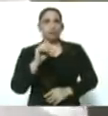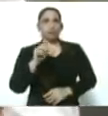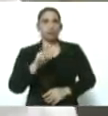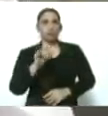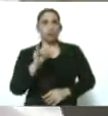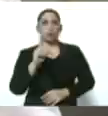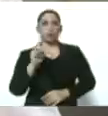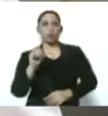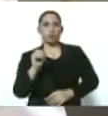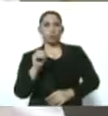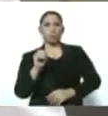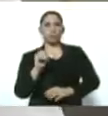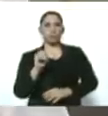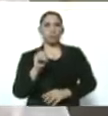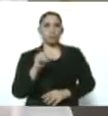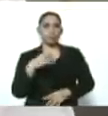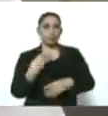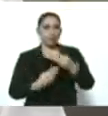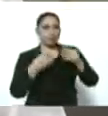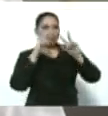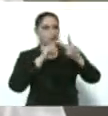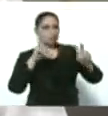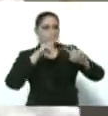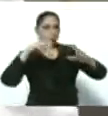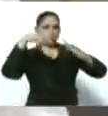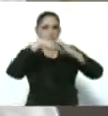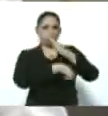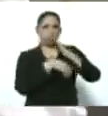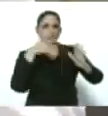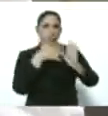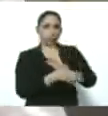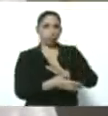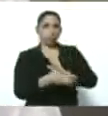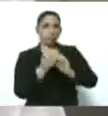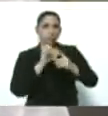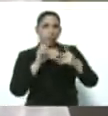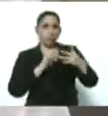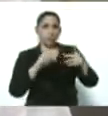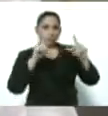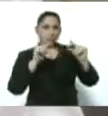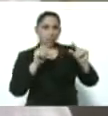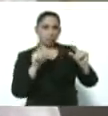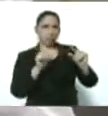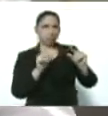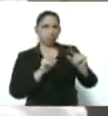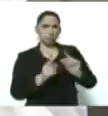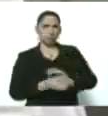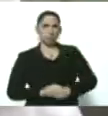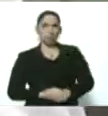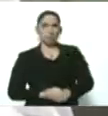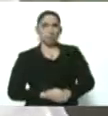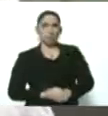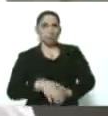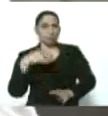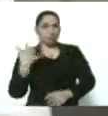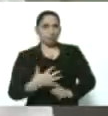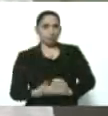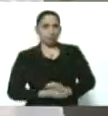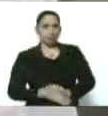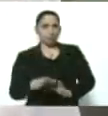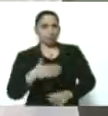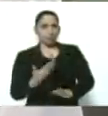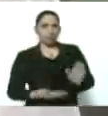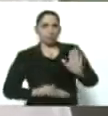pena hacer un estudio a profundidad de este elemento, que es muy barato, no es patentable, ¿ve? Y que podría ser una